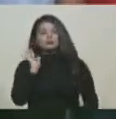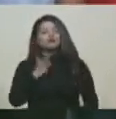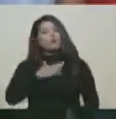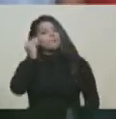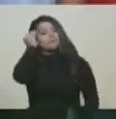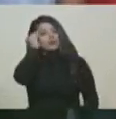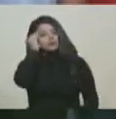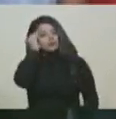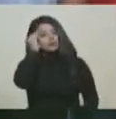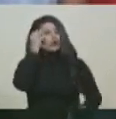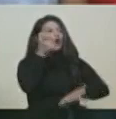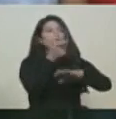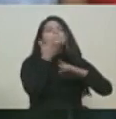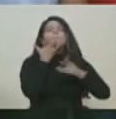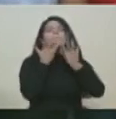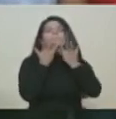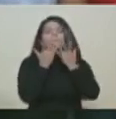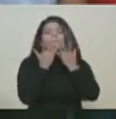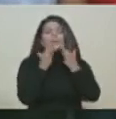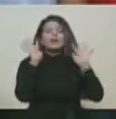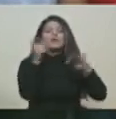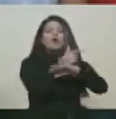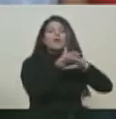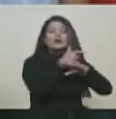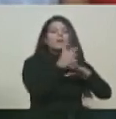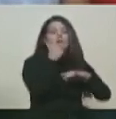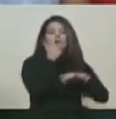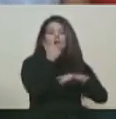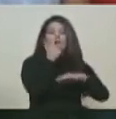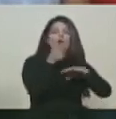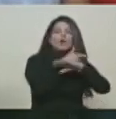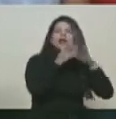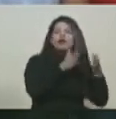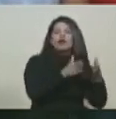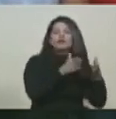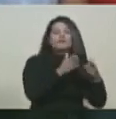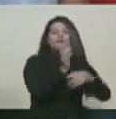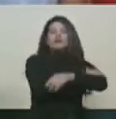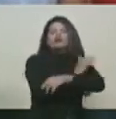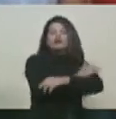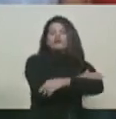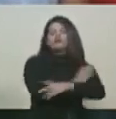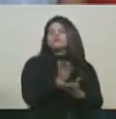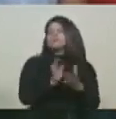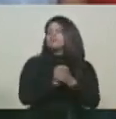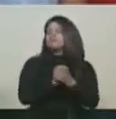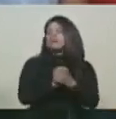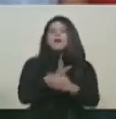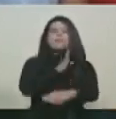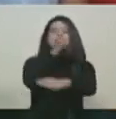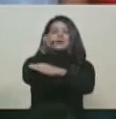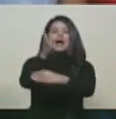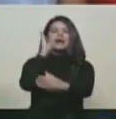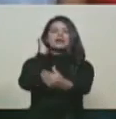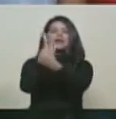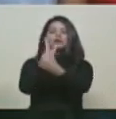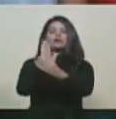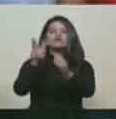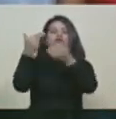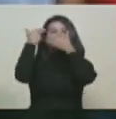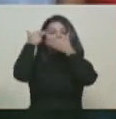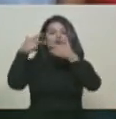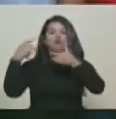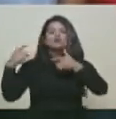derecha gobernando este estado y van para los registros mercantiles a registrar empresas, secuestros y asociados compañías anónimas.